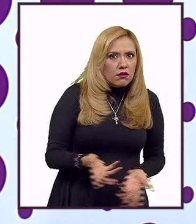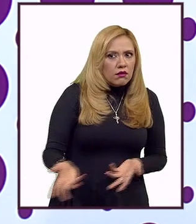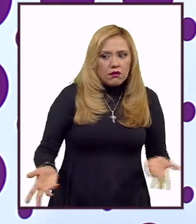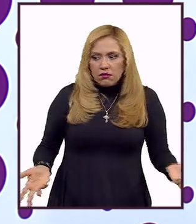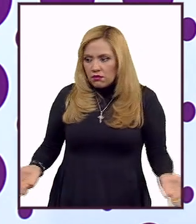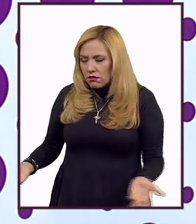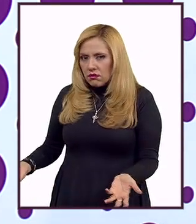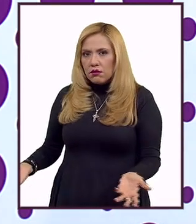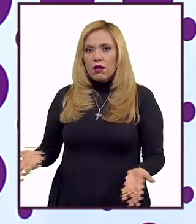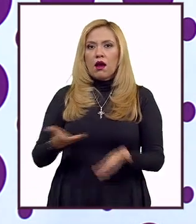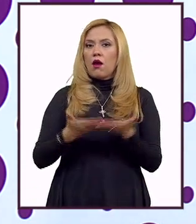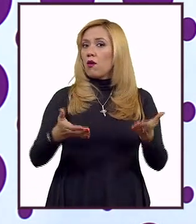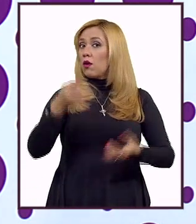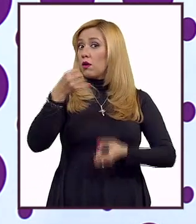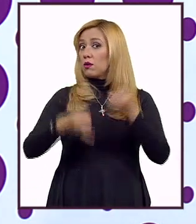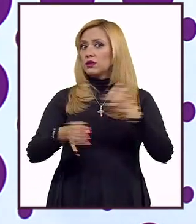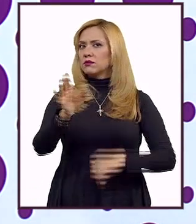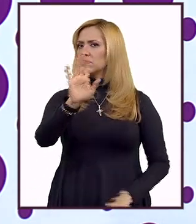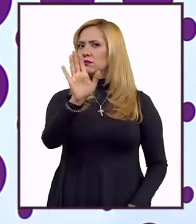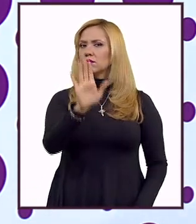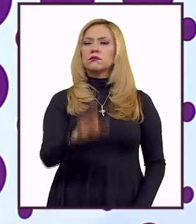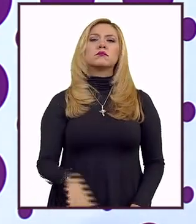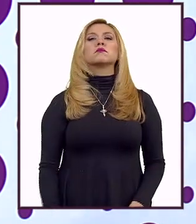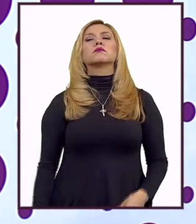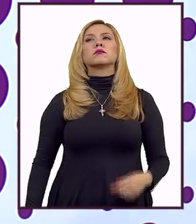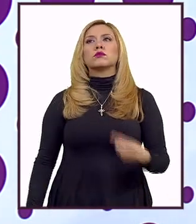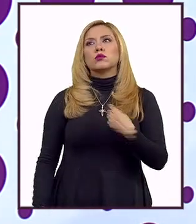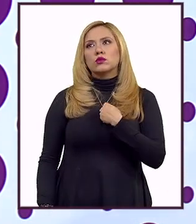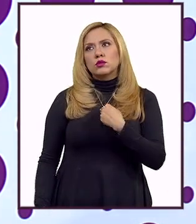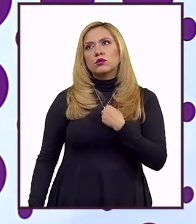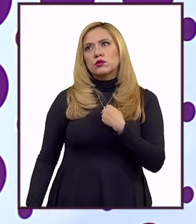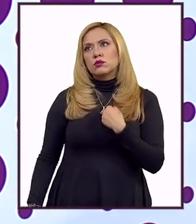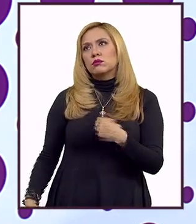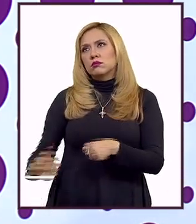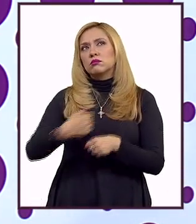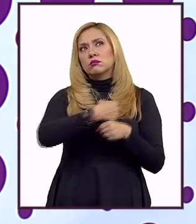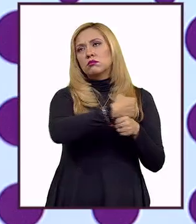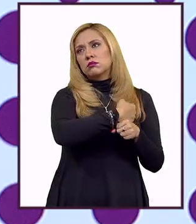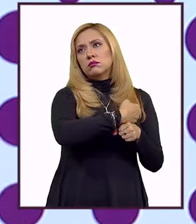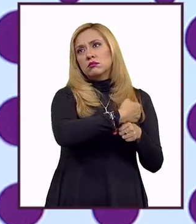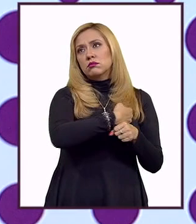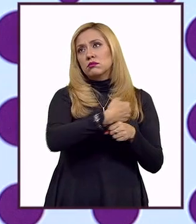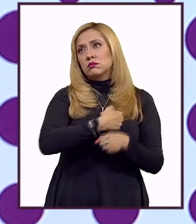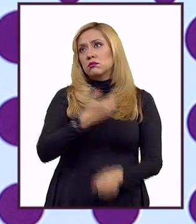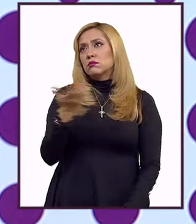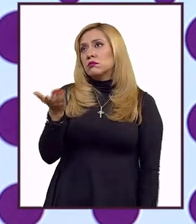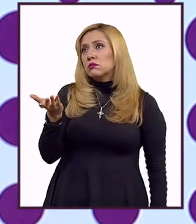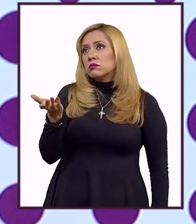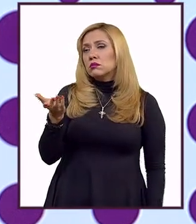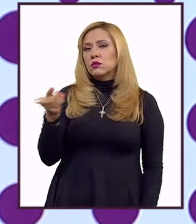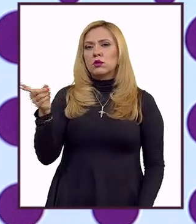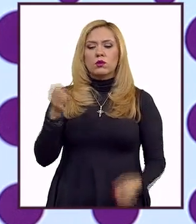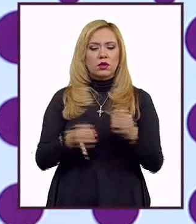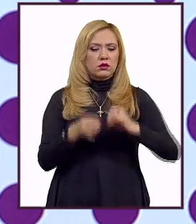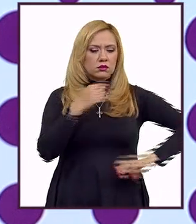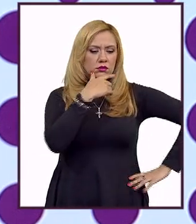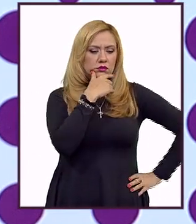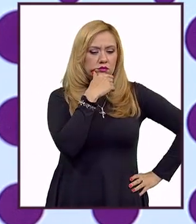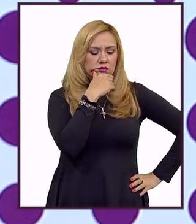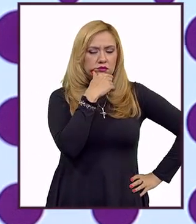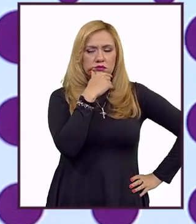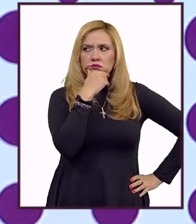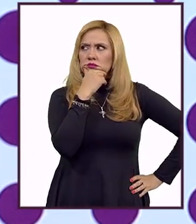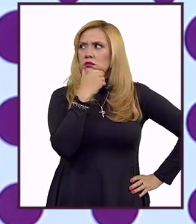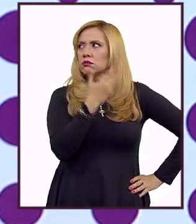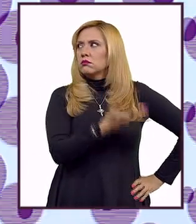bueno, la persona va a poder decir, mire, yo fui víctima de tortura, ¿tiene usted algo que decir? Y entonces ese juez de control es muy importante. ¿Por